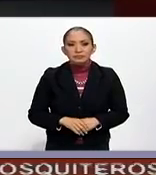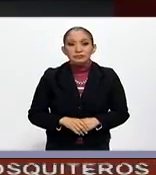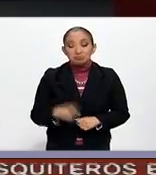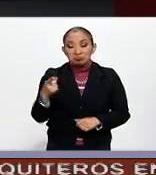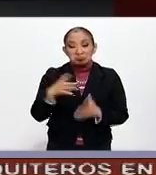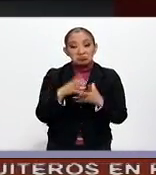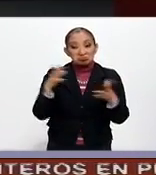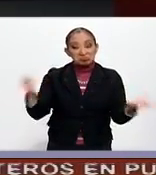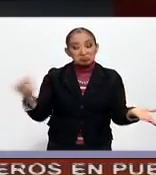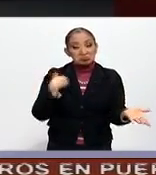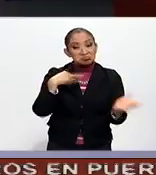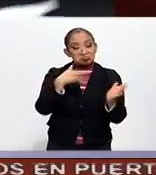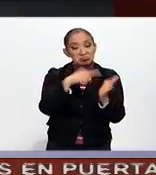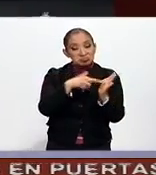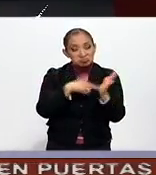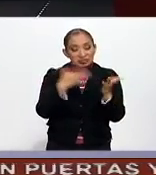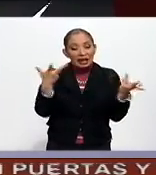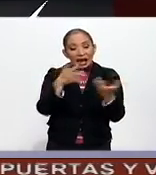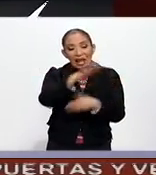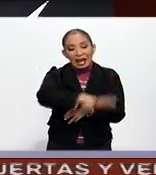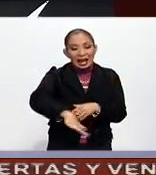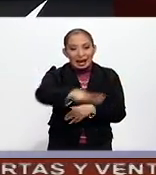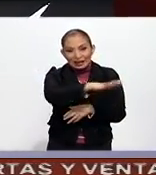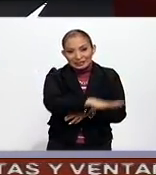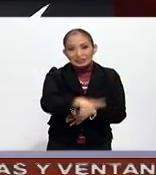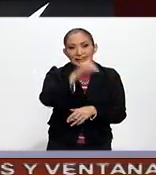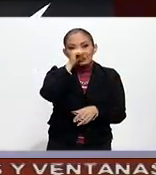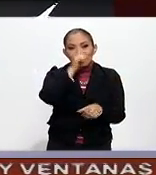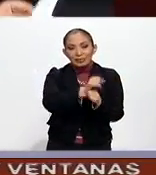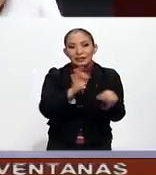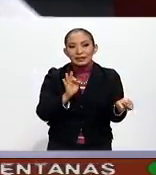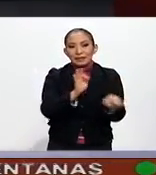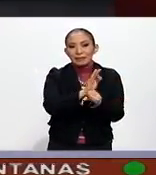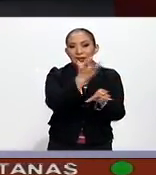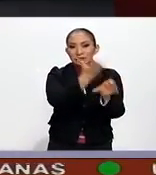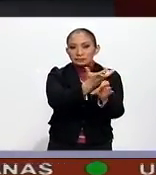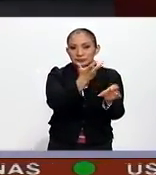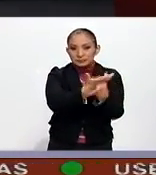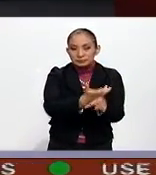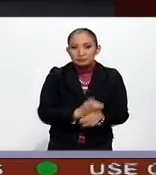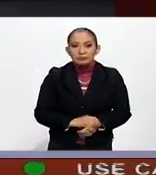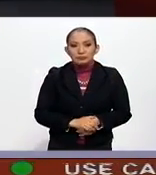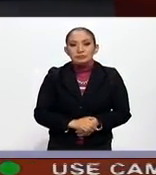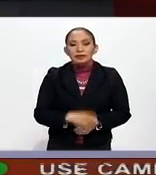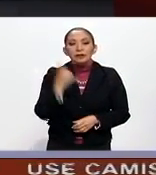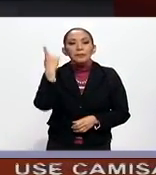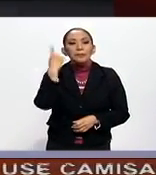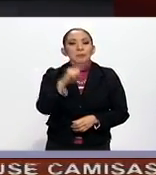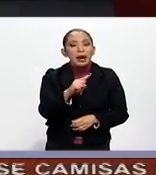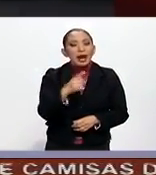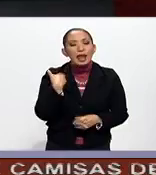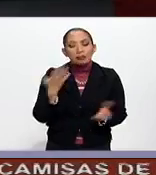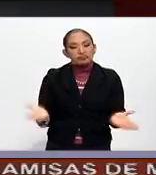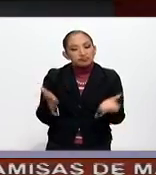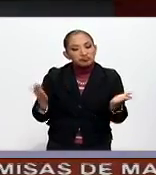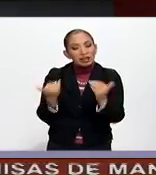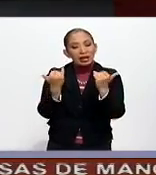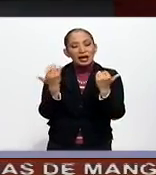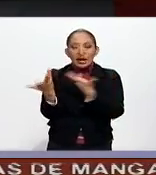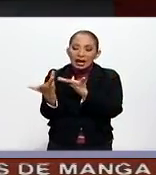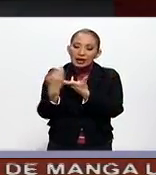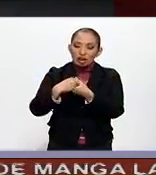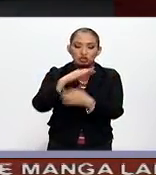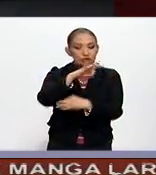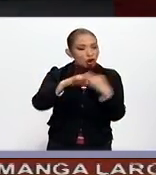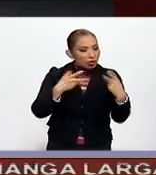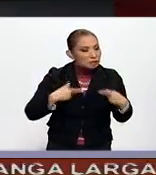Una gran medida que realiza el secretario de la Defensa de los Estados Unidos para promover la inclusión